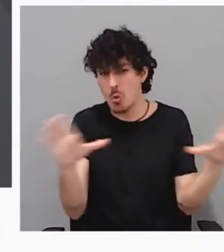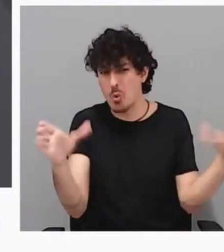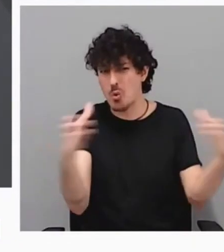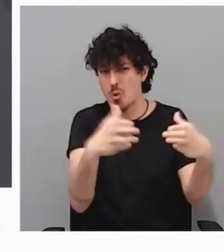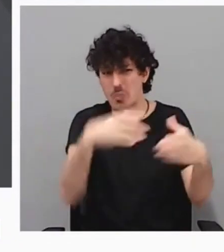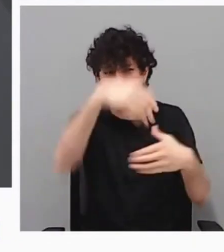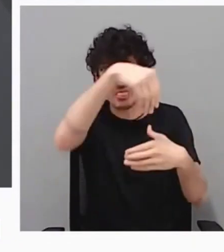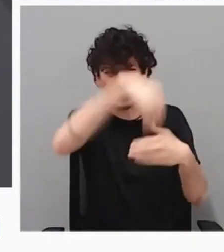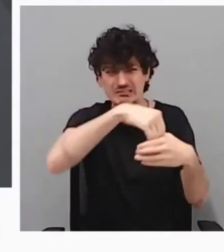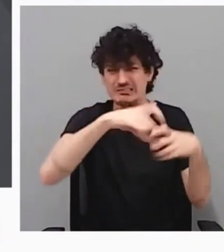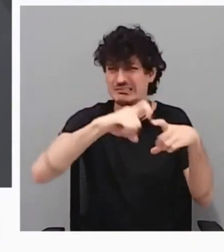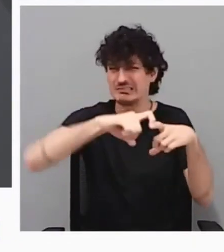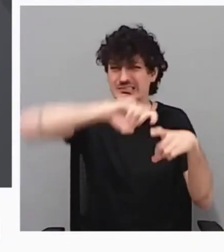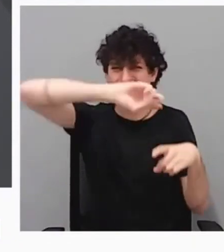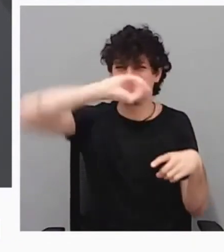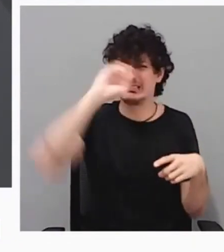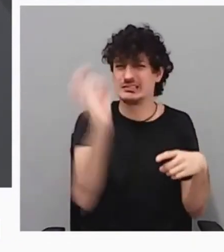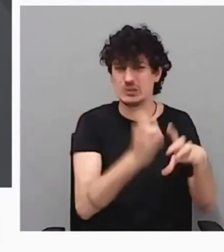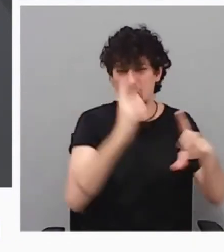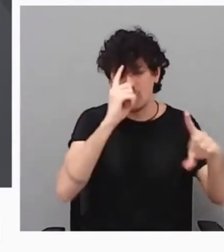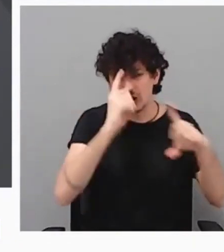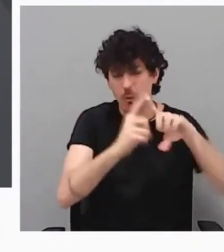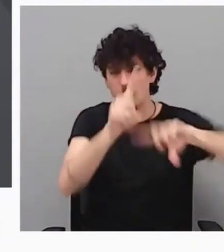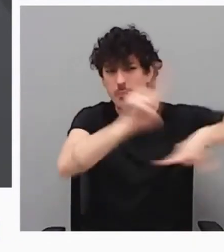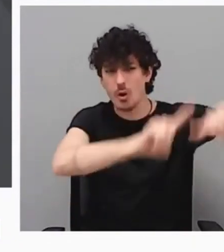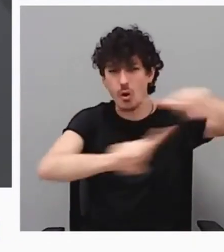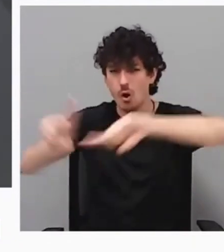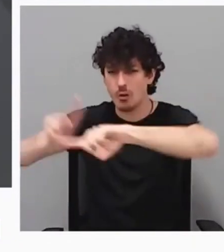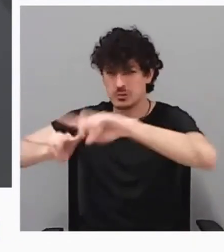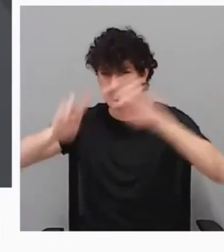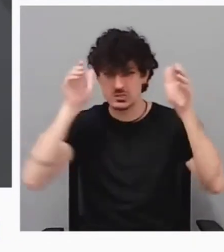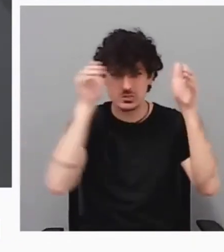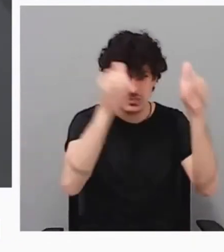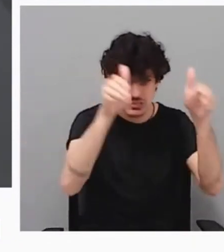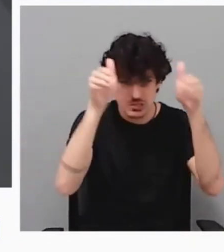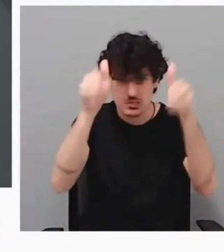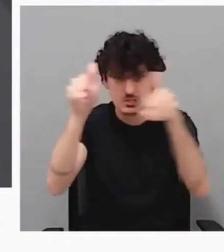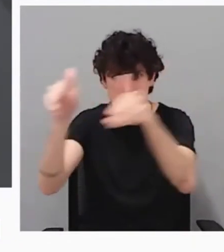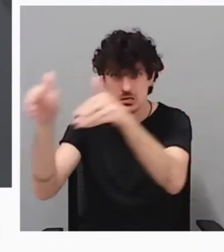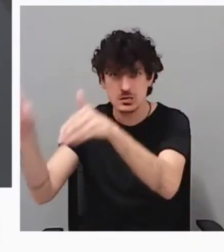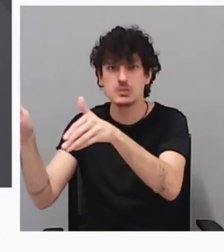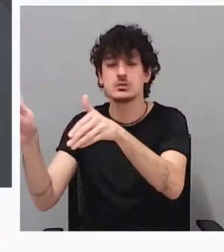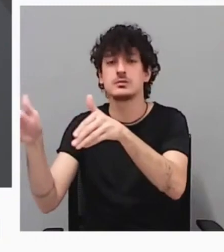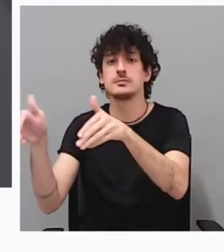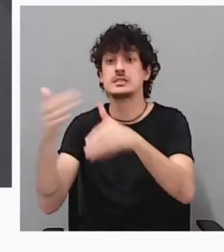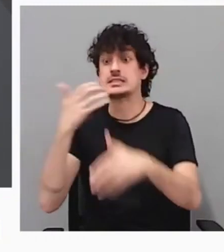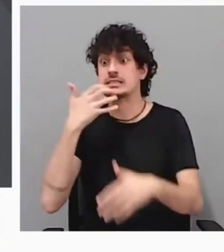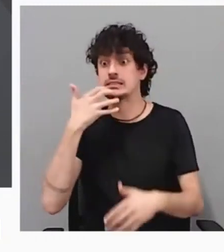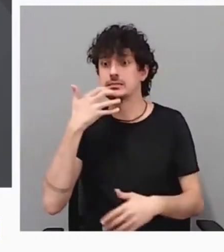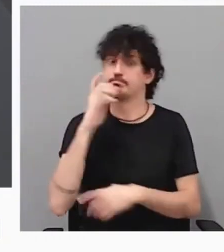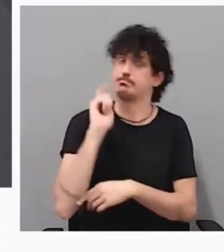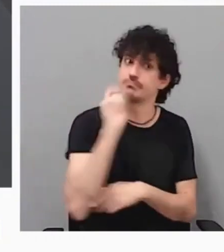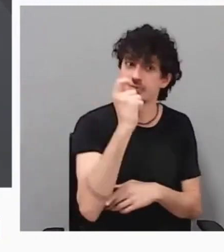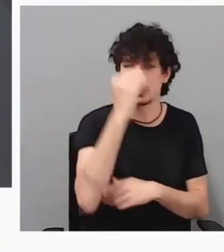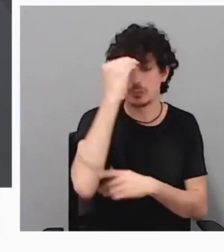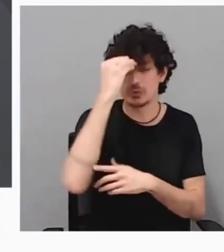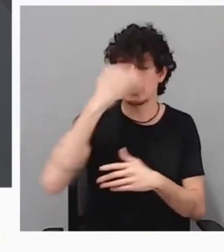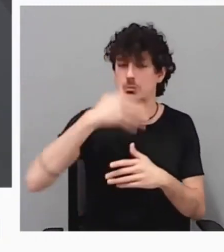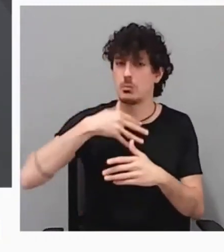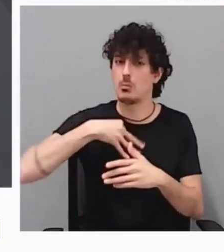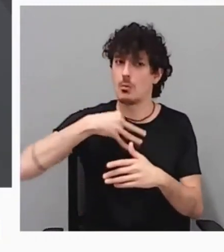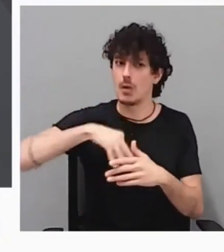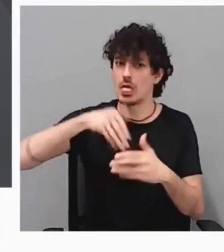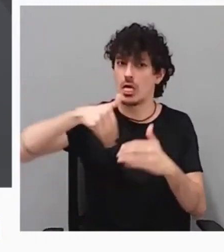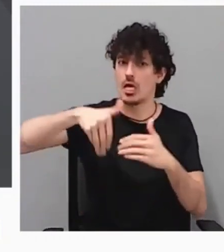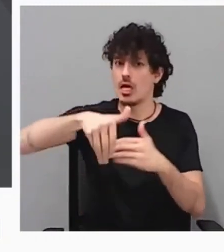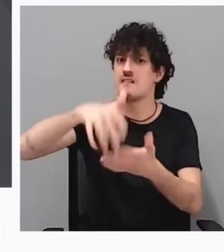multidisciplinares para atacar estos problemas. Si esto logramos hacerlo, ¿nos das un plazo entonces? Ahí hay plazo. Yo creo que ahí empezamos a